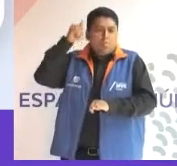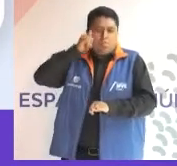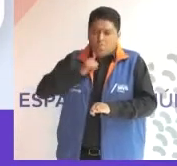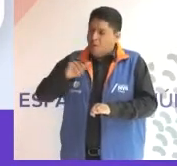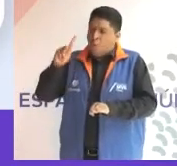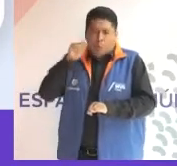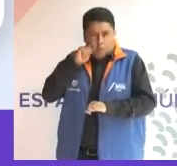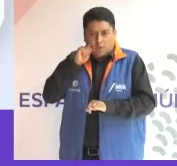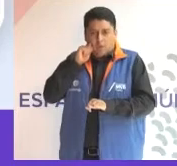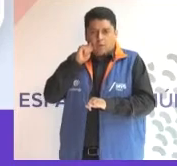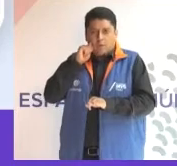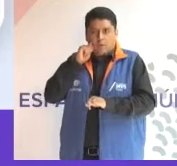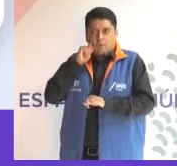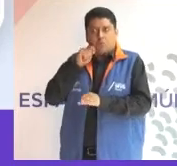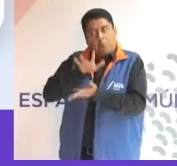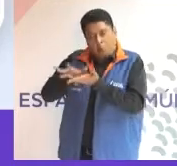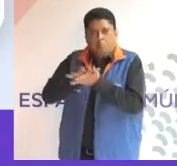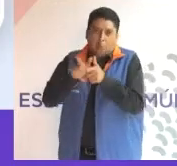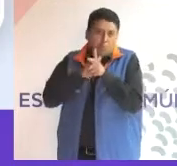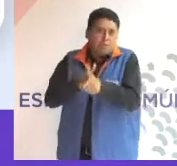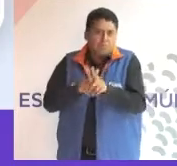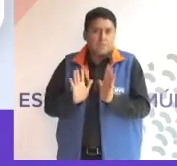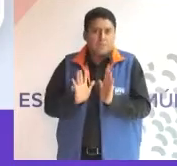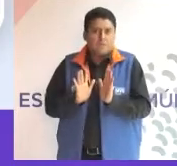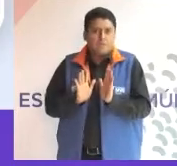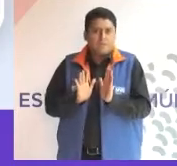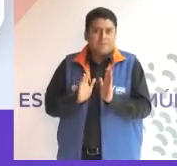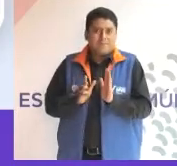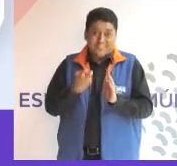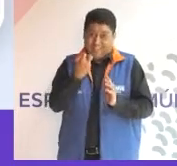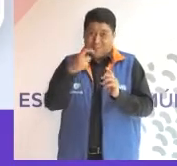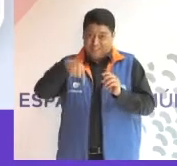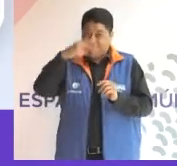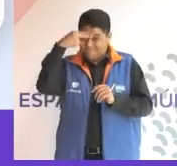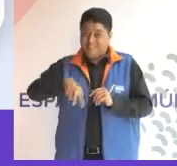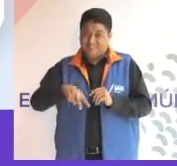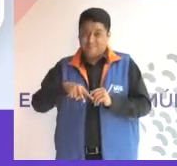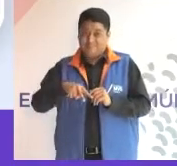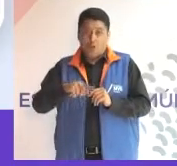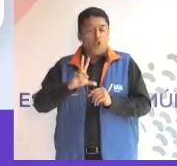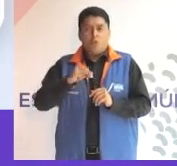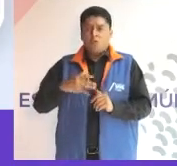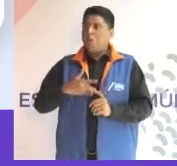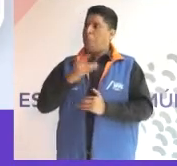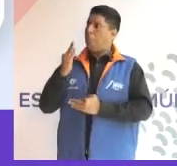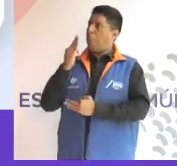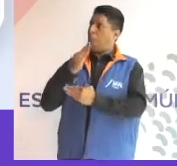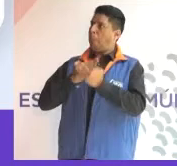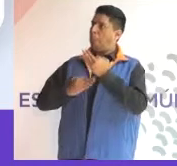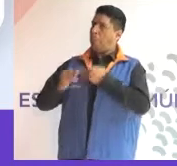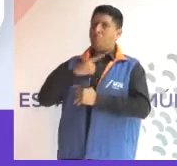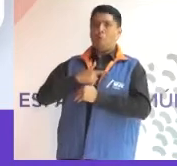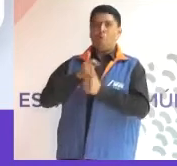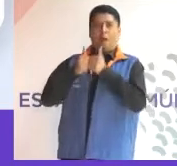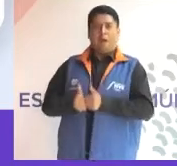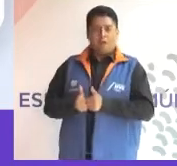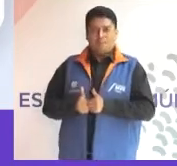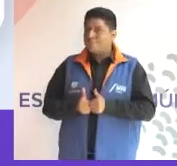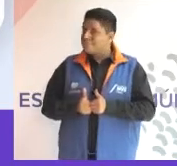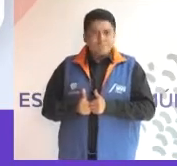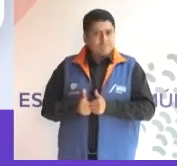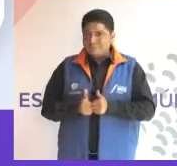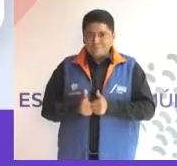alguien. Entonces, ¿cómo creamos esa confianza de la que estamos hablando? ¿Cómo invitamos a los jóvenes con sus nuevas maneras